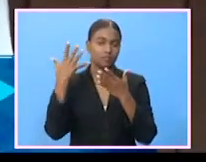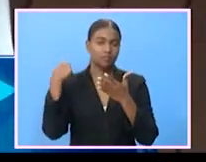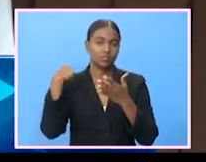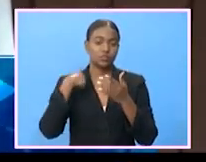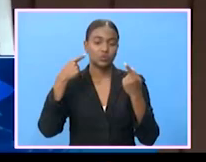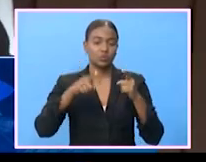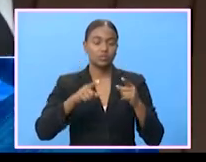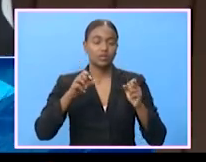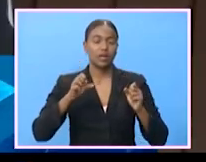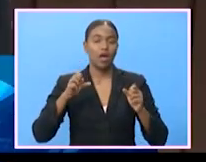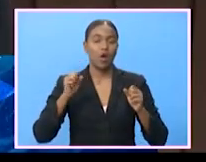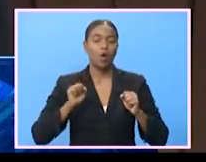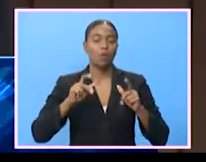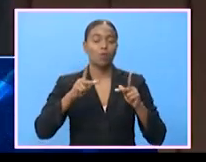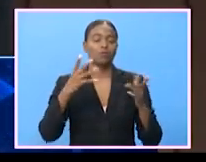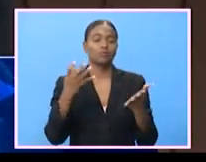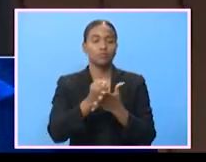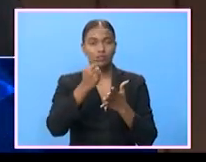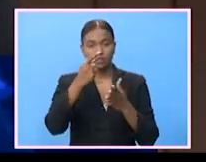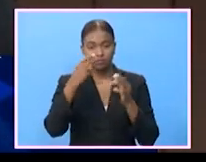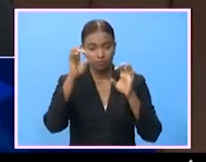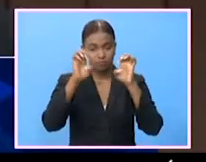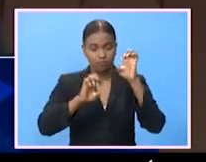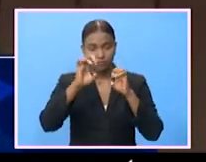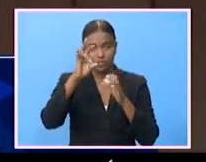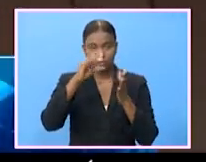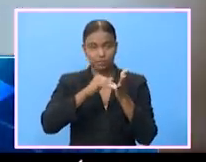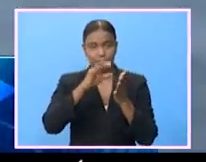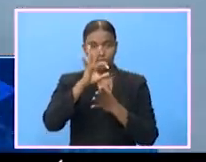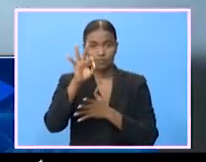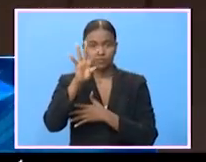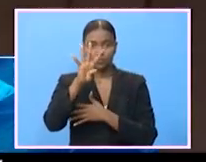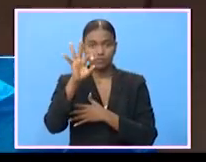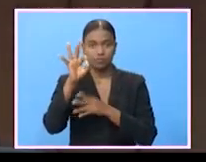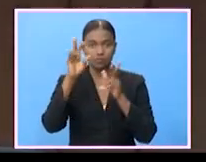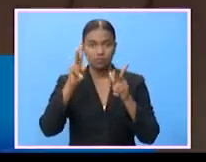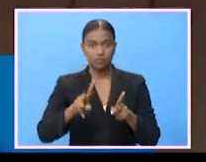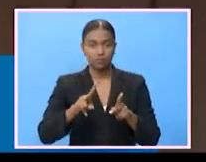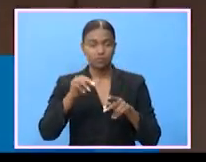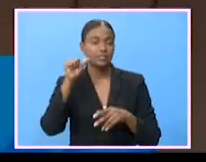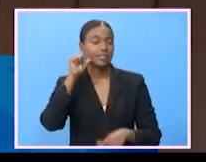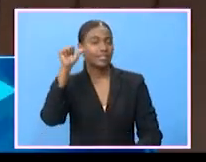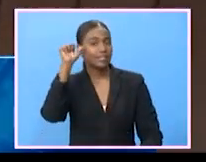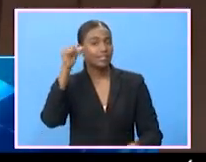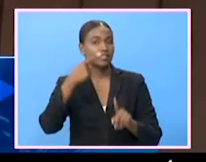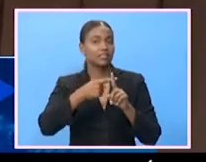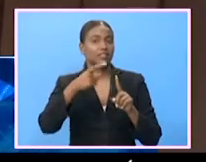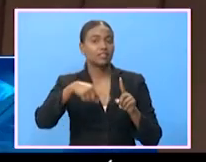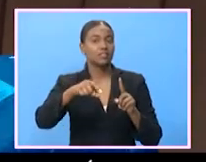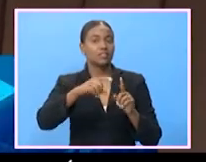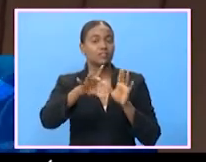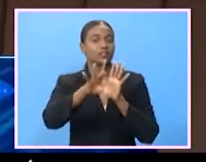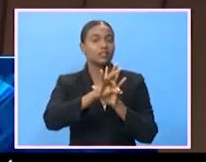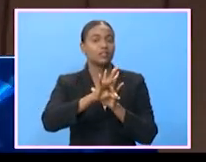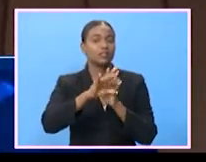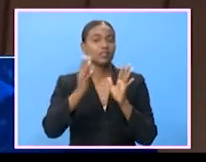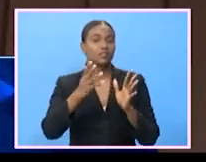oportunidad de evaluar a 7,949 personas adultas, de las cuales detectamos